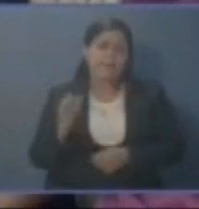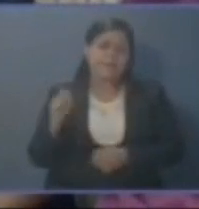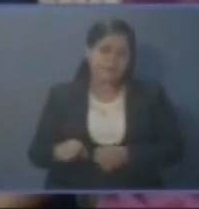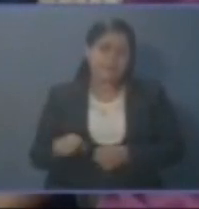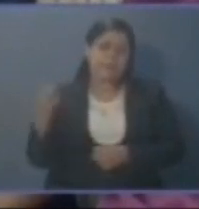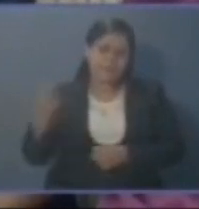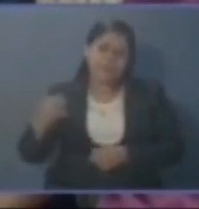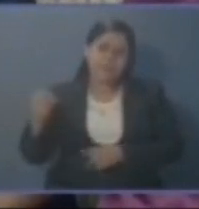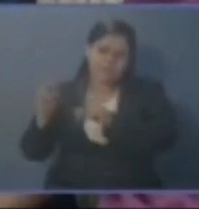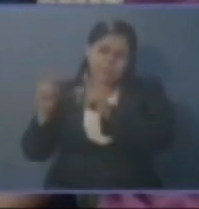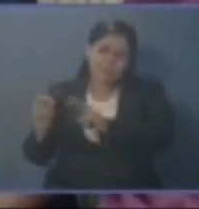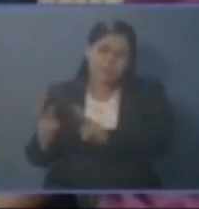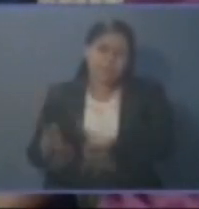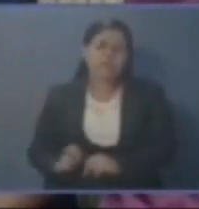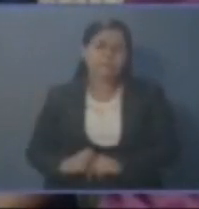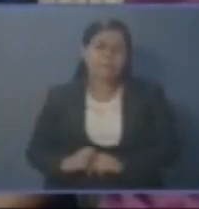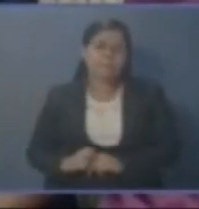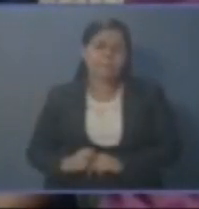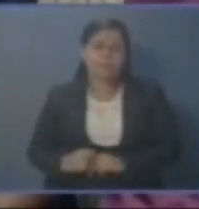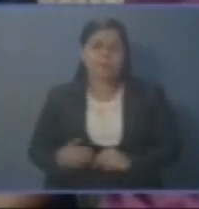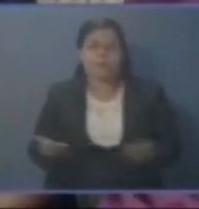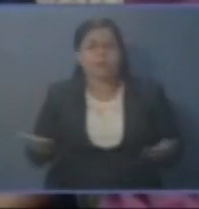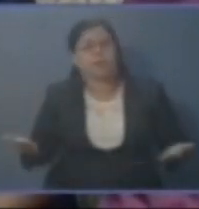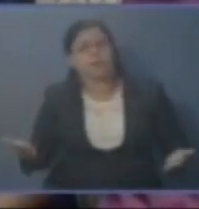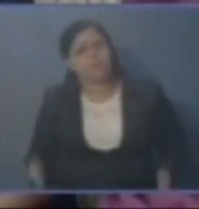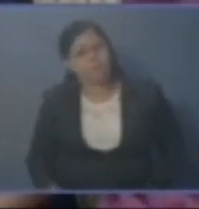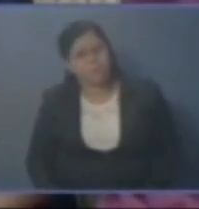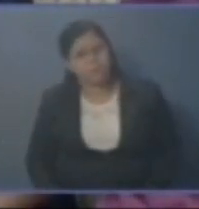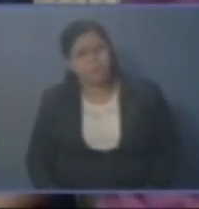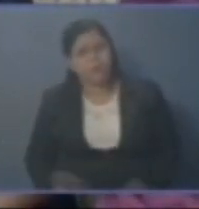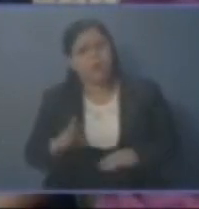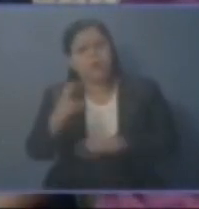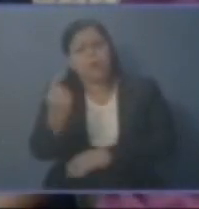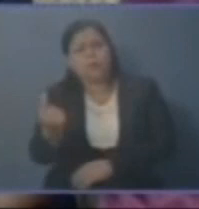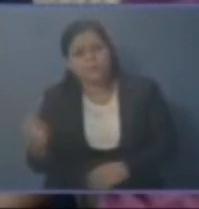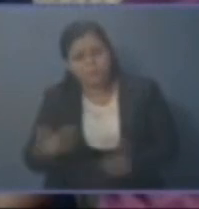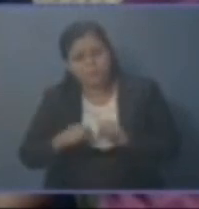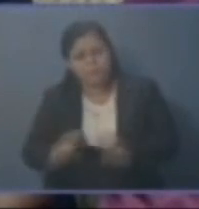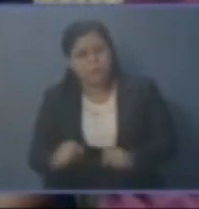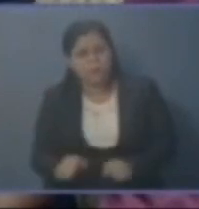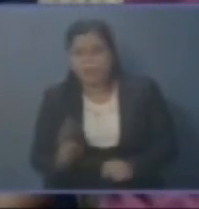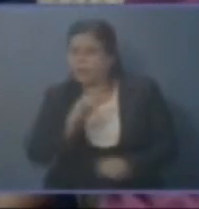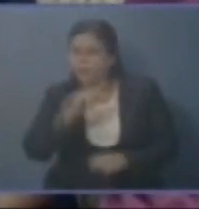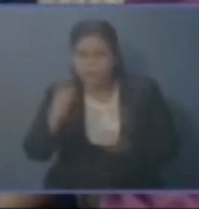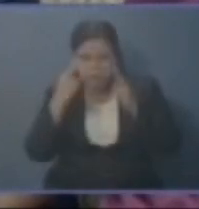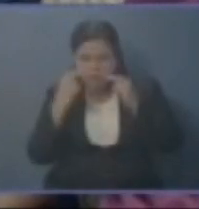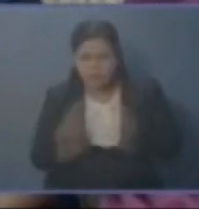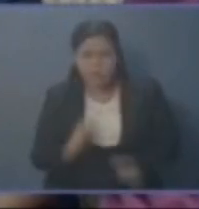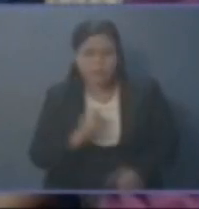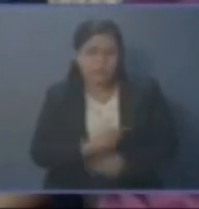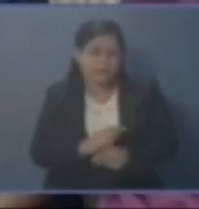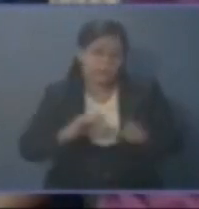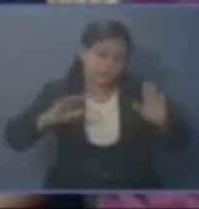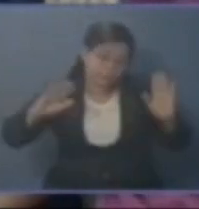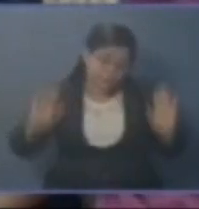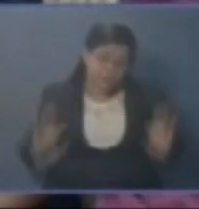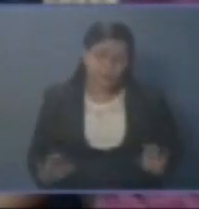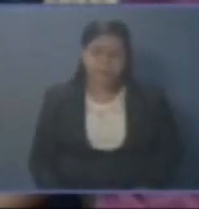prueba. Y entonces, ¿cuántos están muriendo sin el diagnóstico apropiado hoy día? Pero